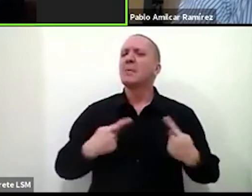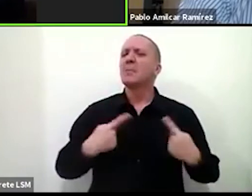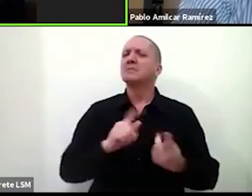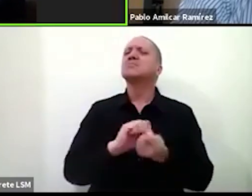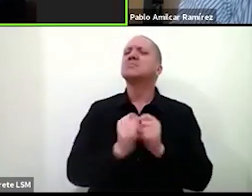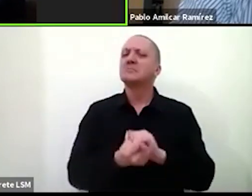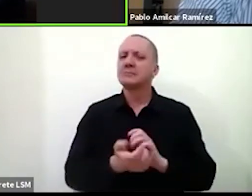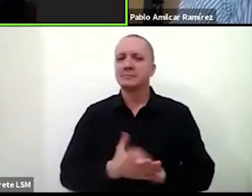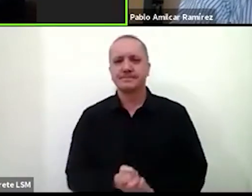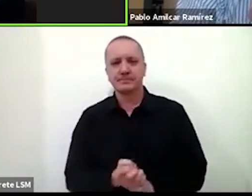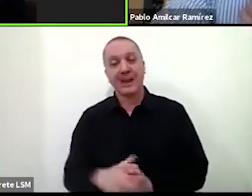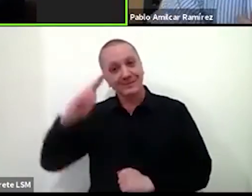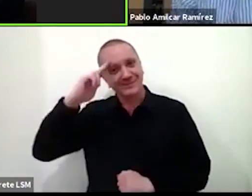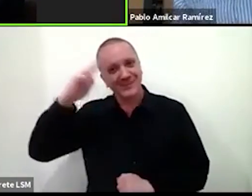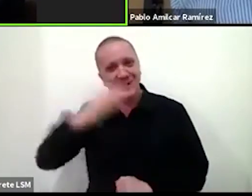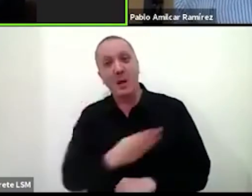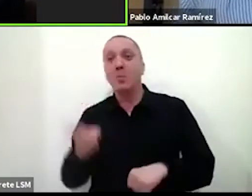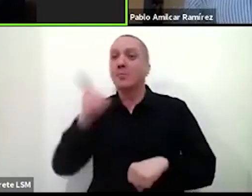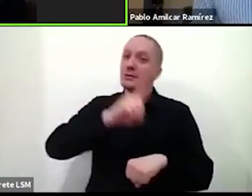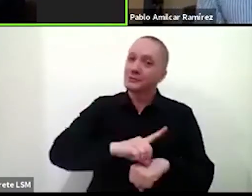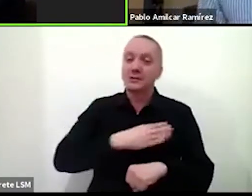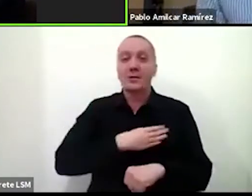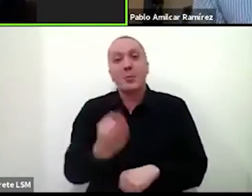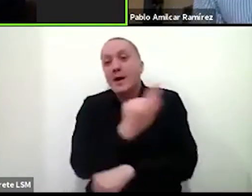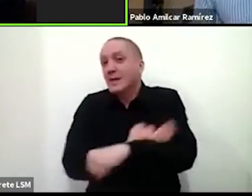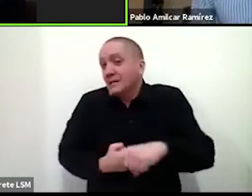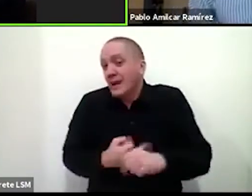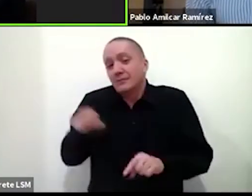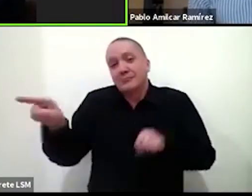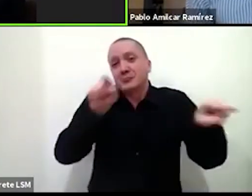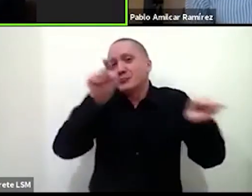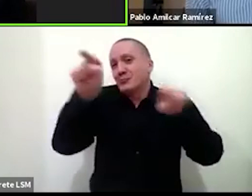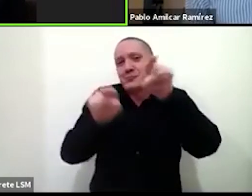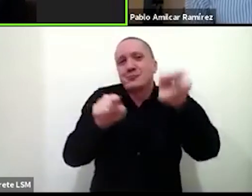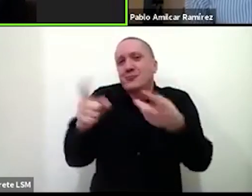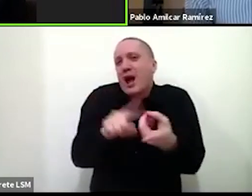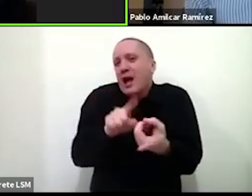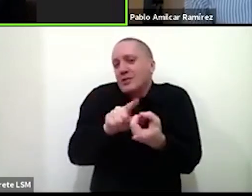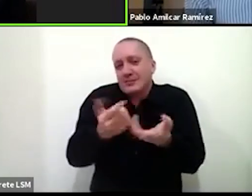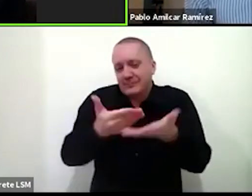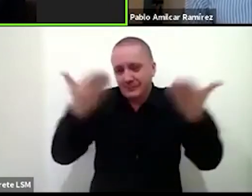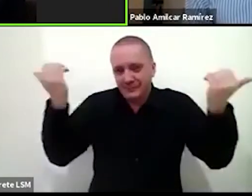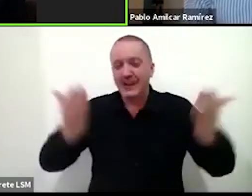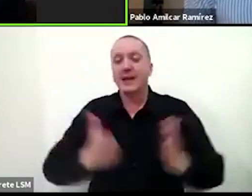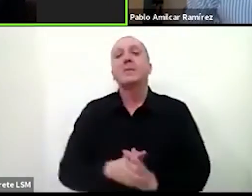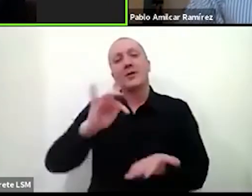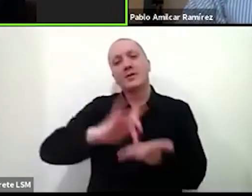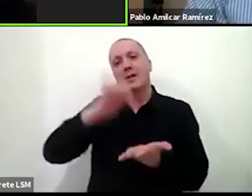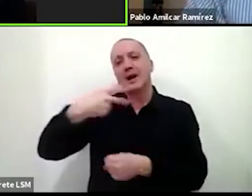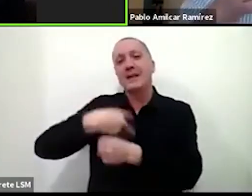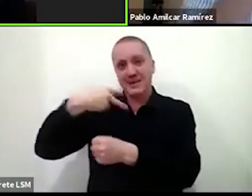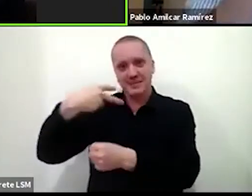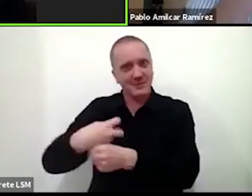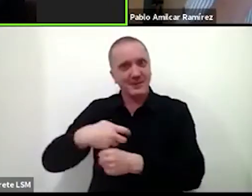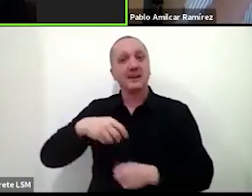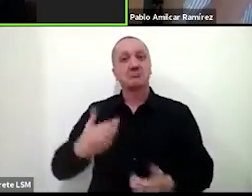Hola, ¿qué tal? Buenos días, buenas tardes, de acuerdo al punto geográfico de donde nos están mirando. Gracias por la invitación, una muy buena